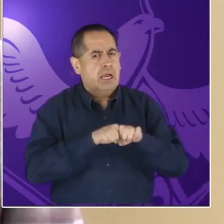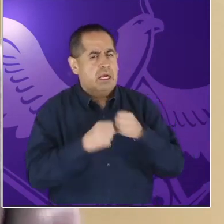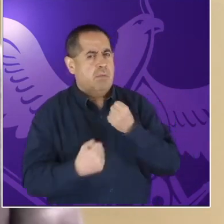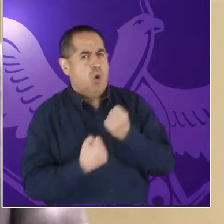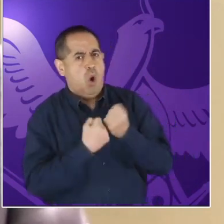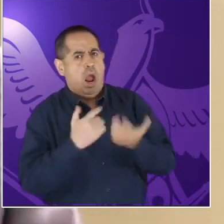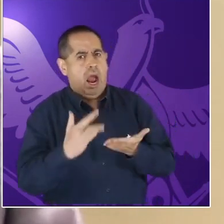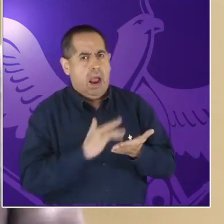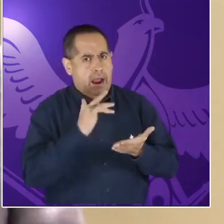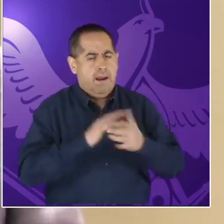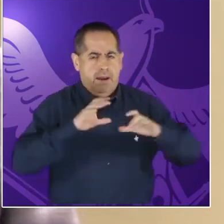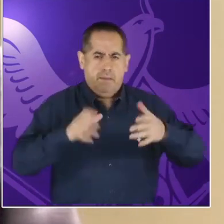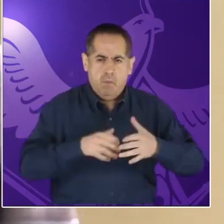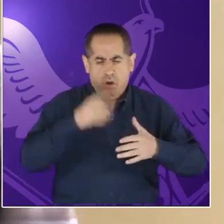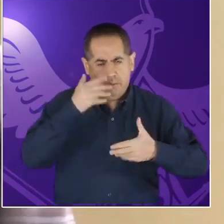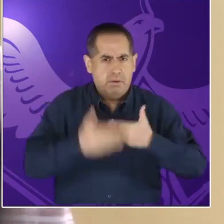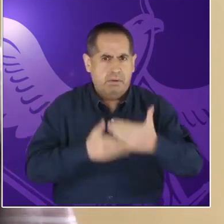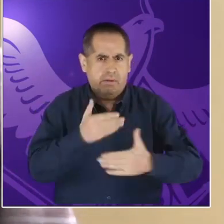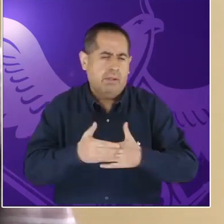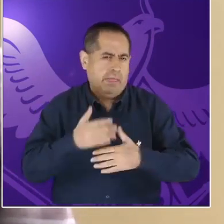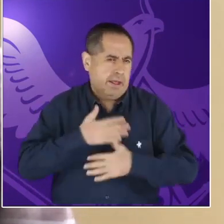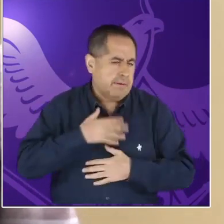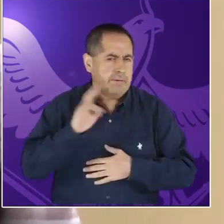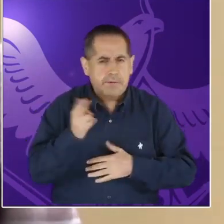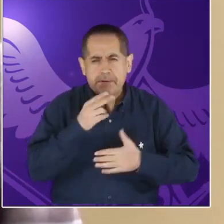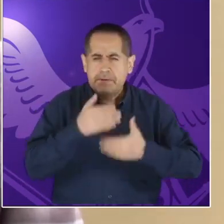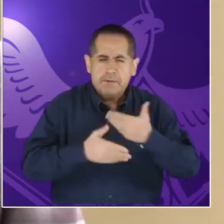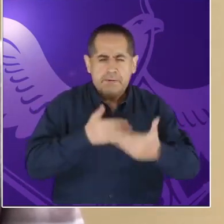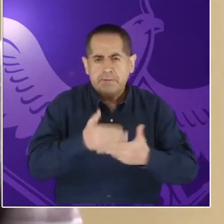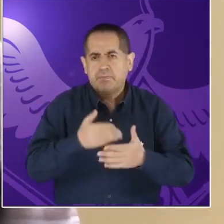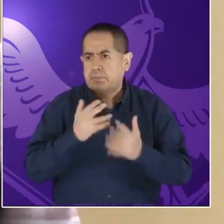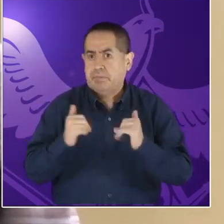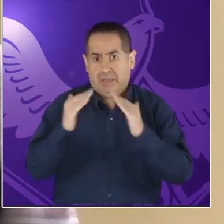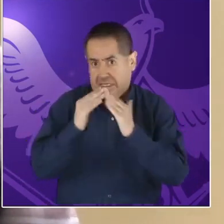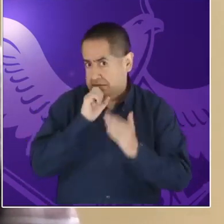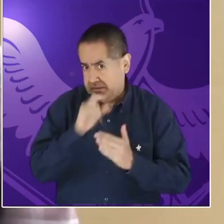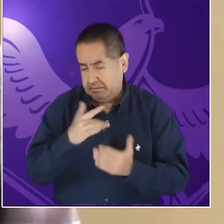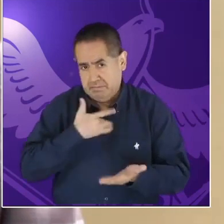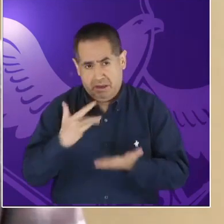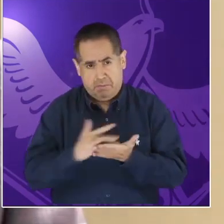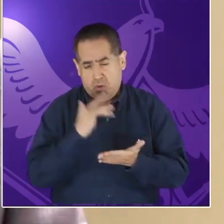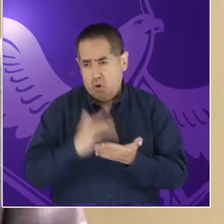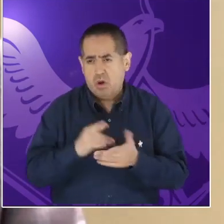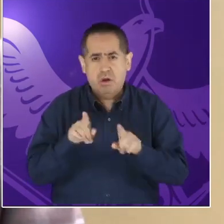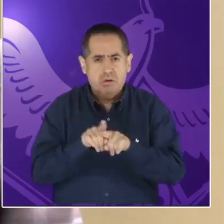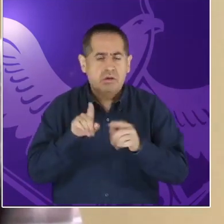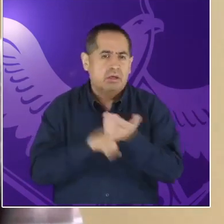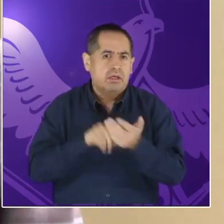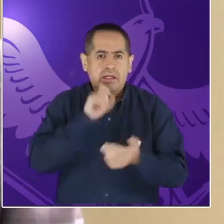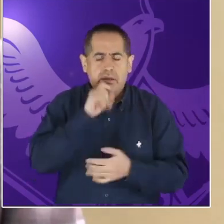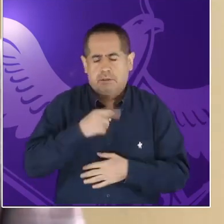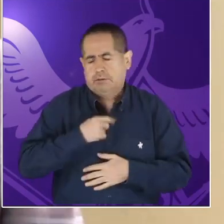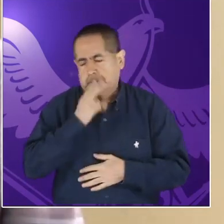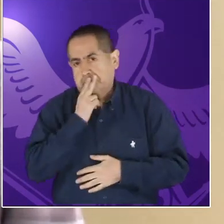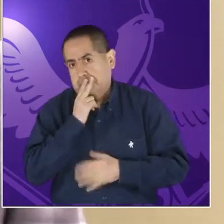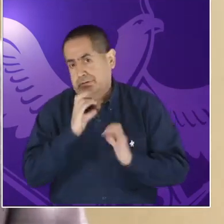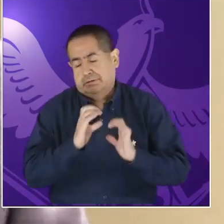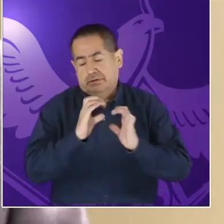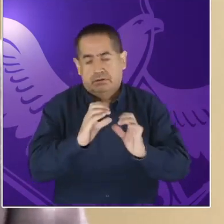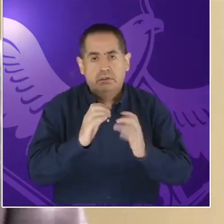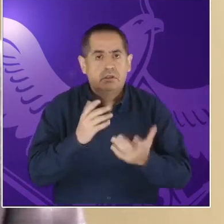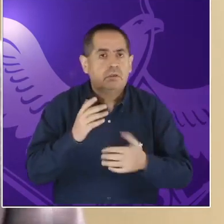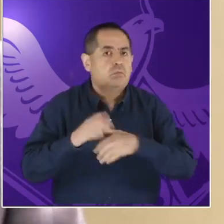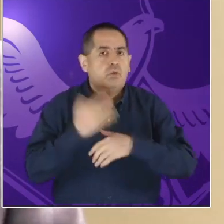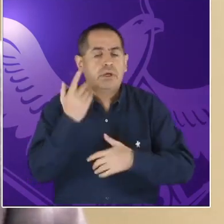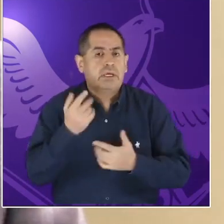equipo solidario de gente que me apoya, de empleadas del hogar que tengo a mi lado, y también